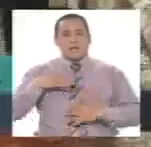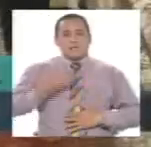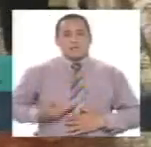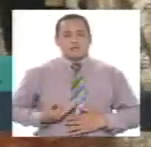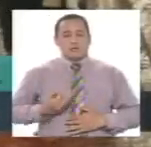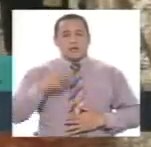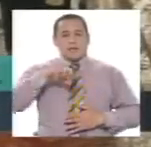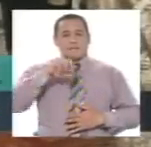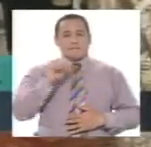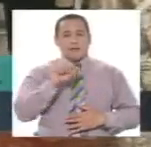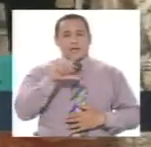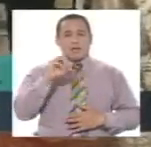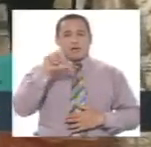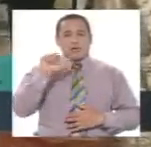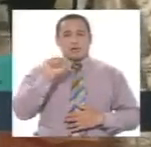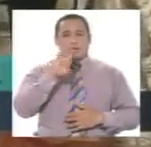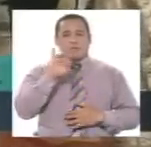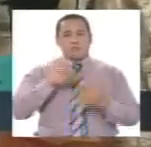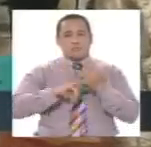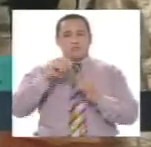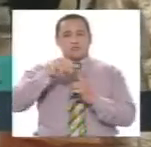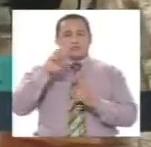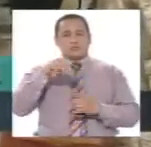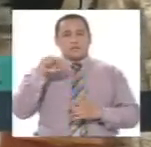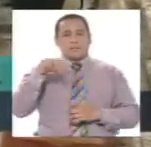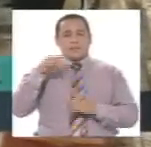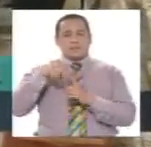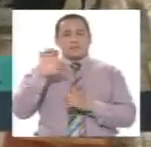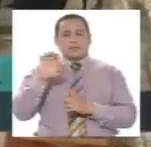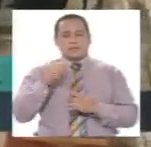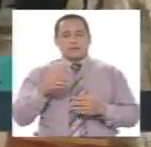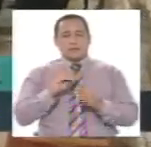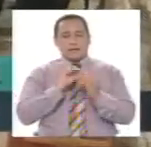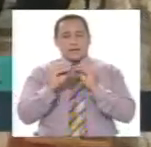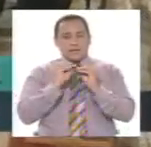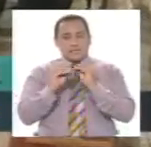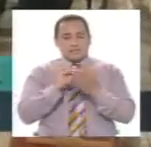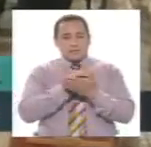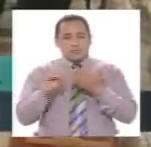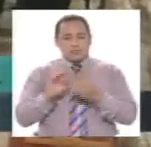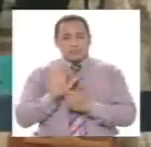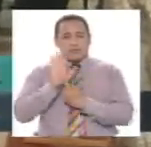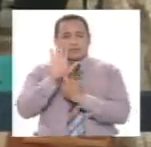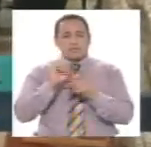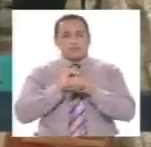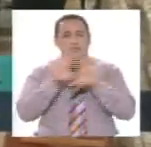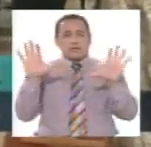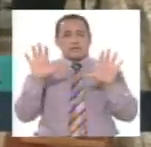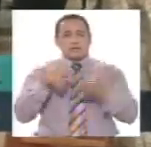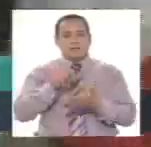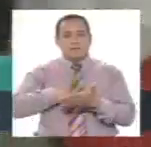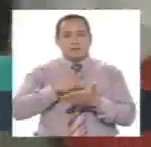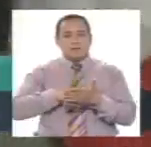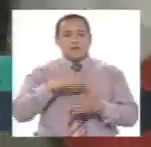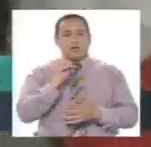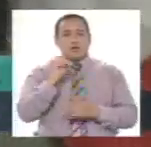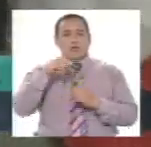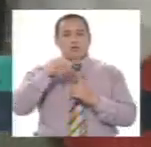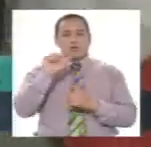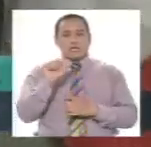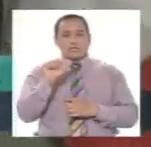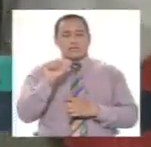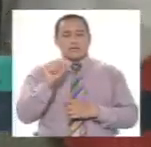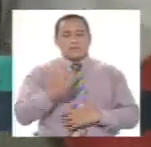señora Paola Bustamante Suárez. Regístrese, comuníquese y publíquese. Firma Ollanta